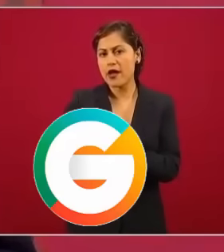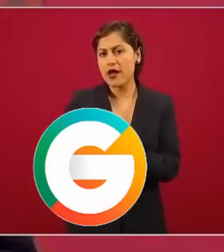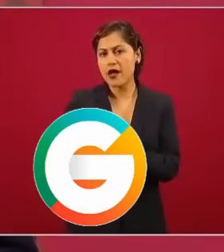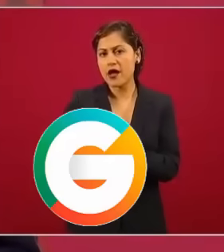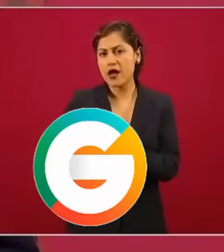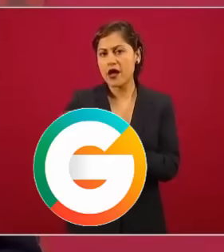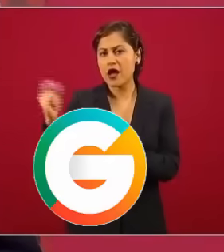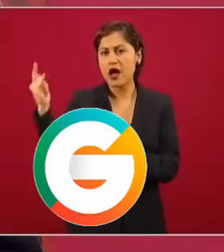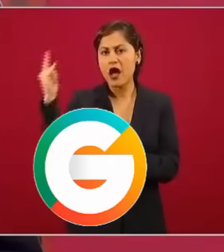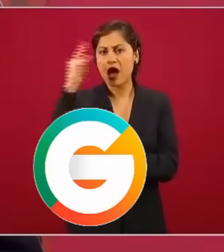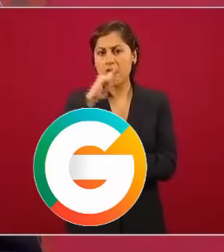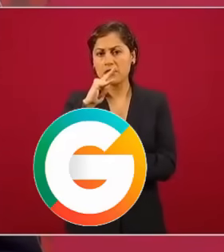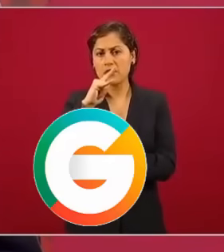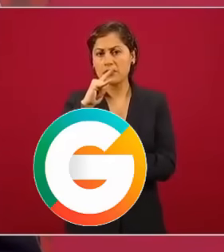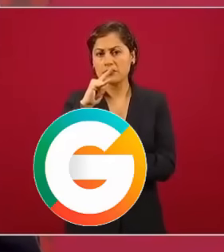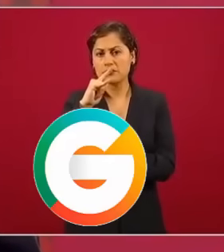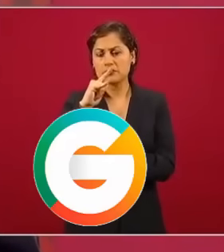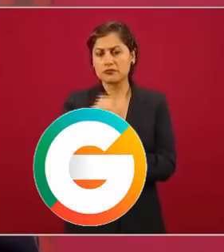un avión